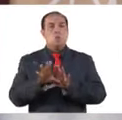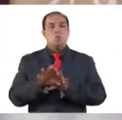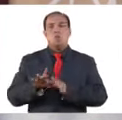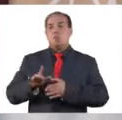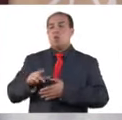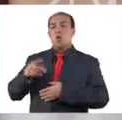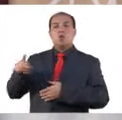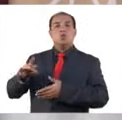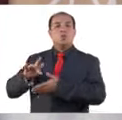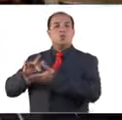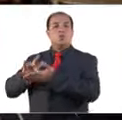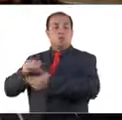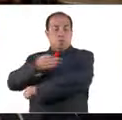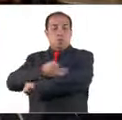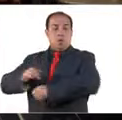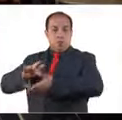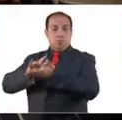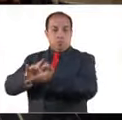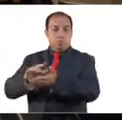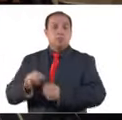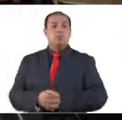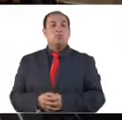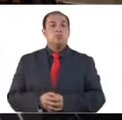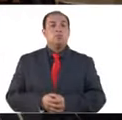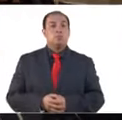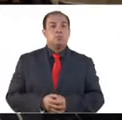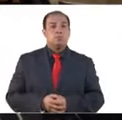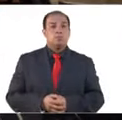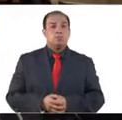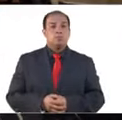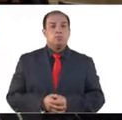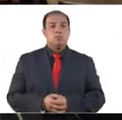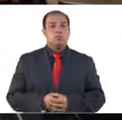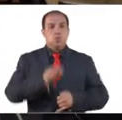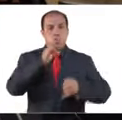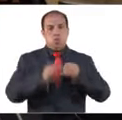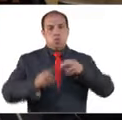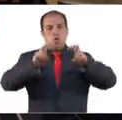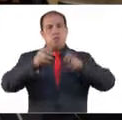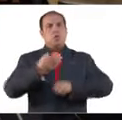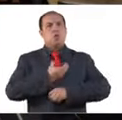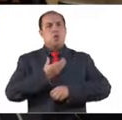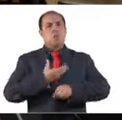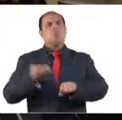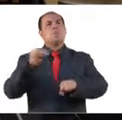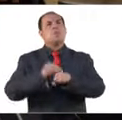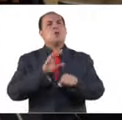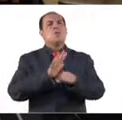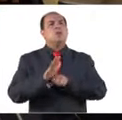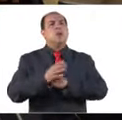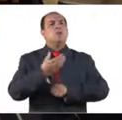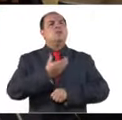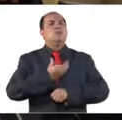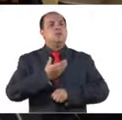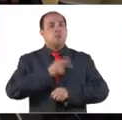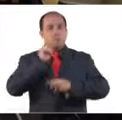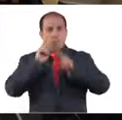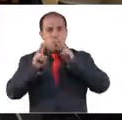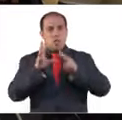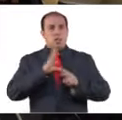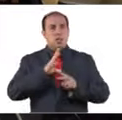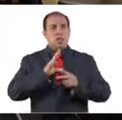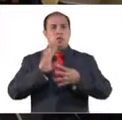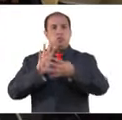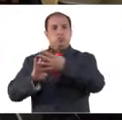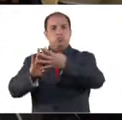a la familia, ¿no? Y ya finalmente, para la cuestión de aquí del Zócalo, ¿qué se va a instalar en el Zócalo? Que vemos que hay incluso vallas y ya